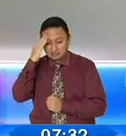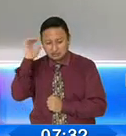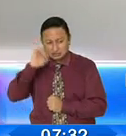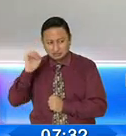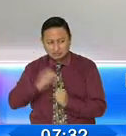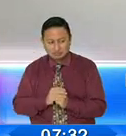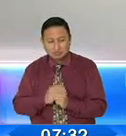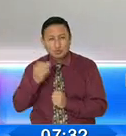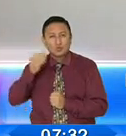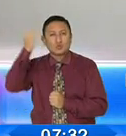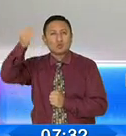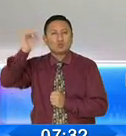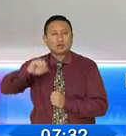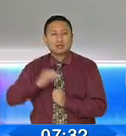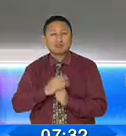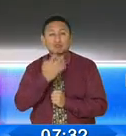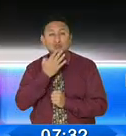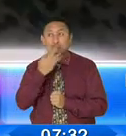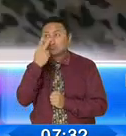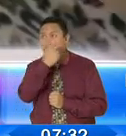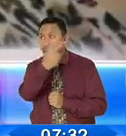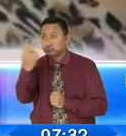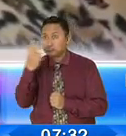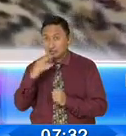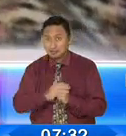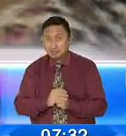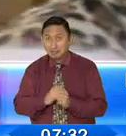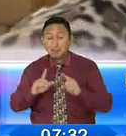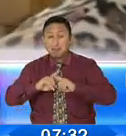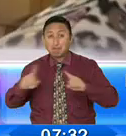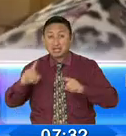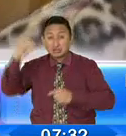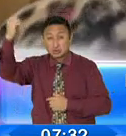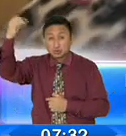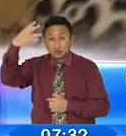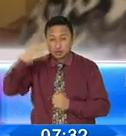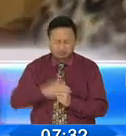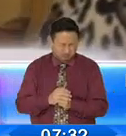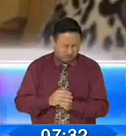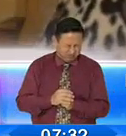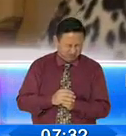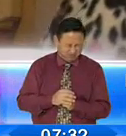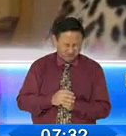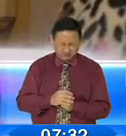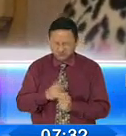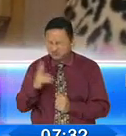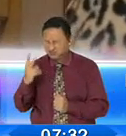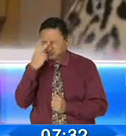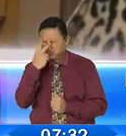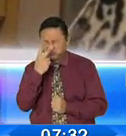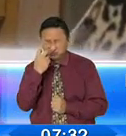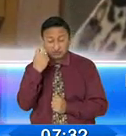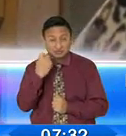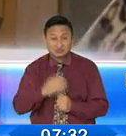de paisajes y colores. Pero al salir a la luz del día, Samara pierde su poca visibilidad.